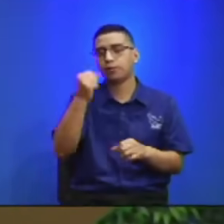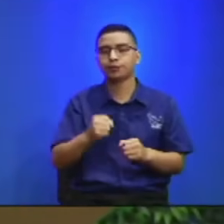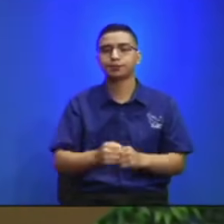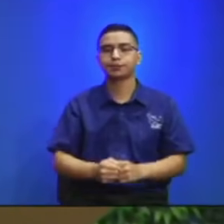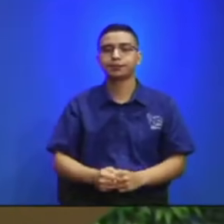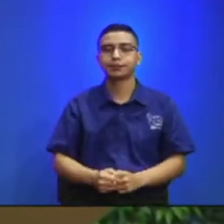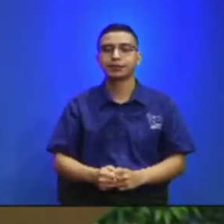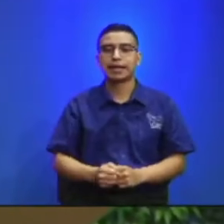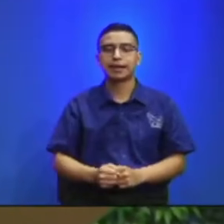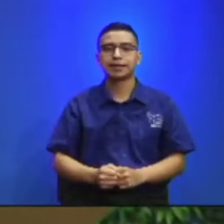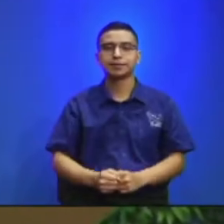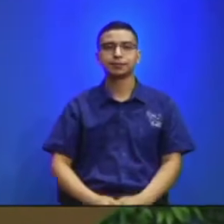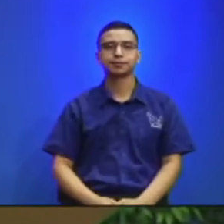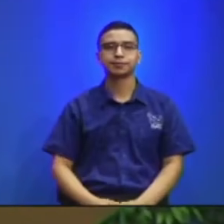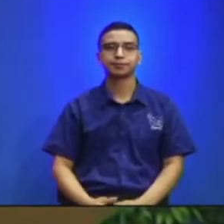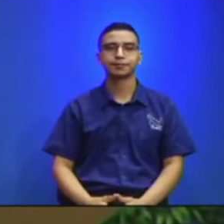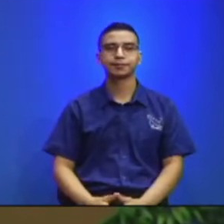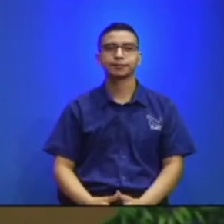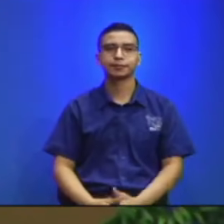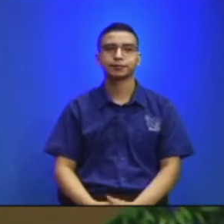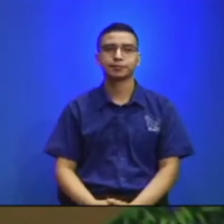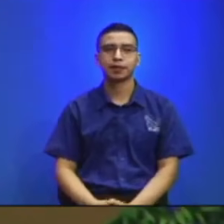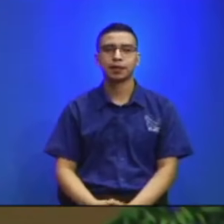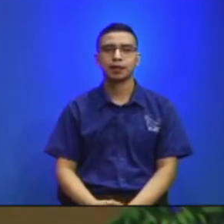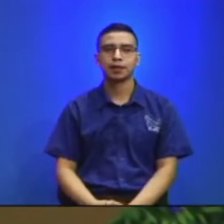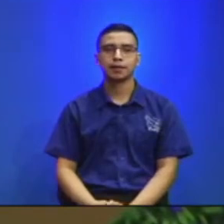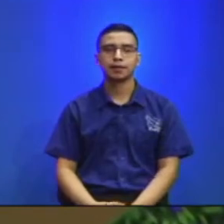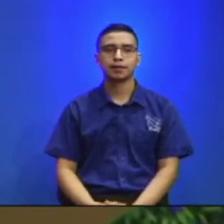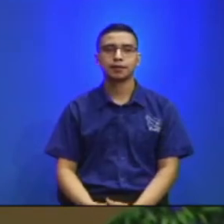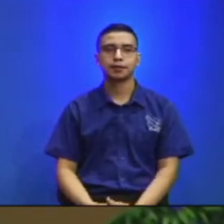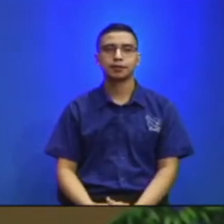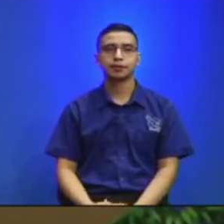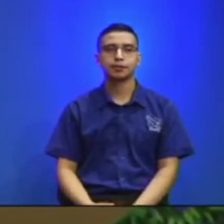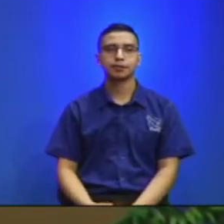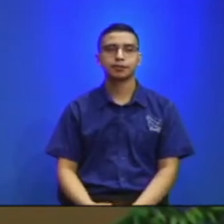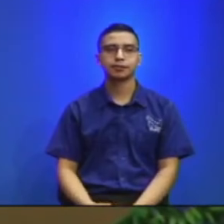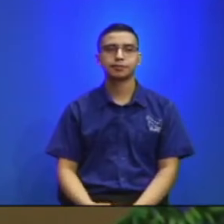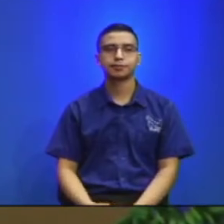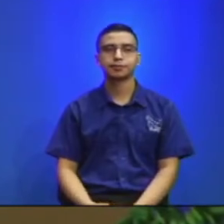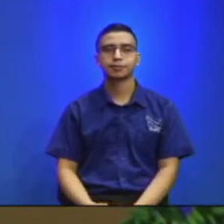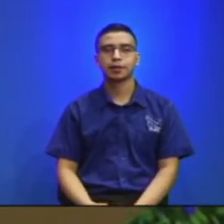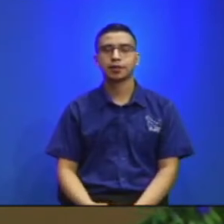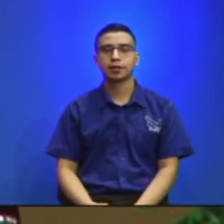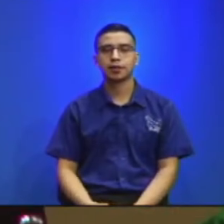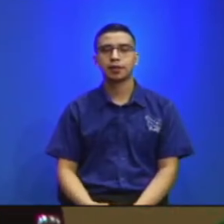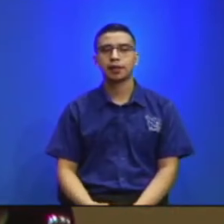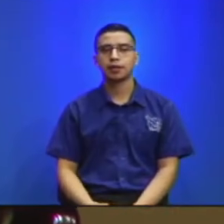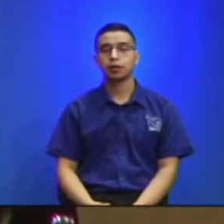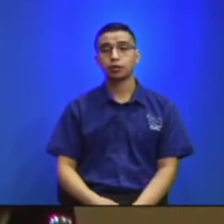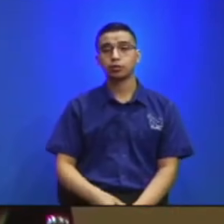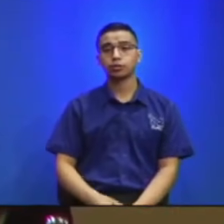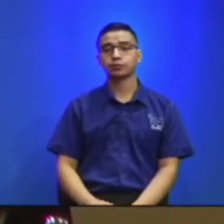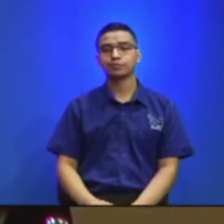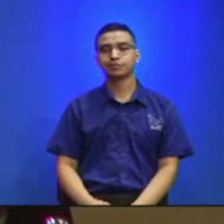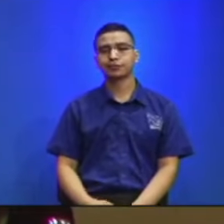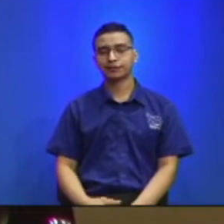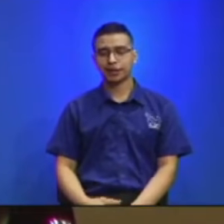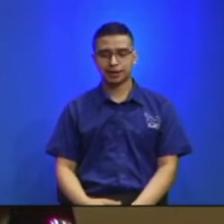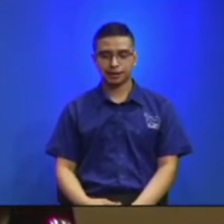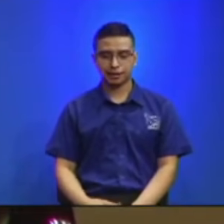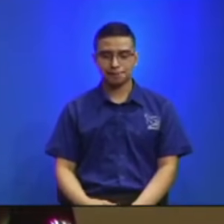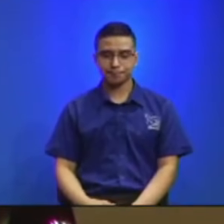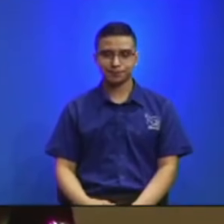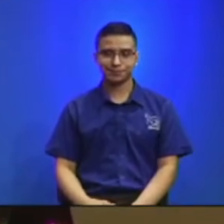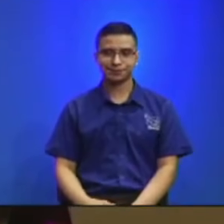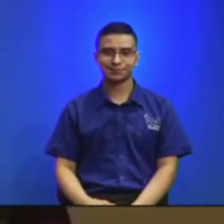ni lo saluden ni coman con ellos acaso no se está cortando ahí ves con qué propósito porque somos super santos y no los podemos